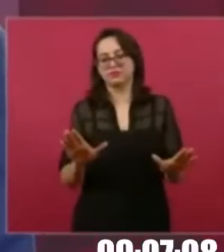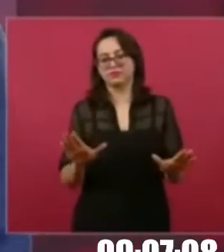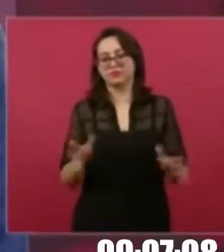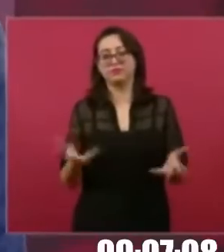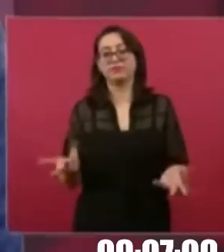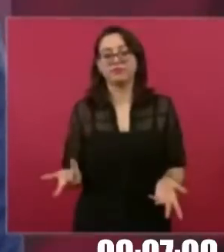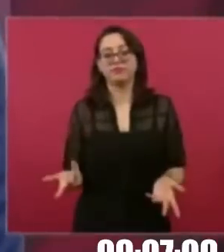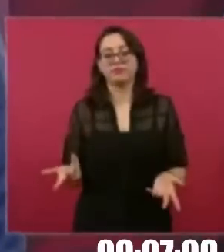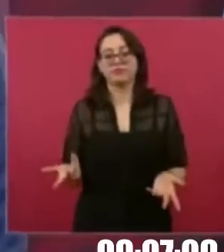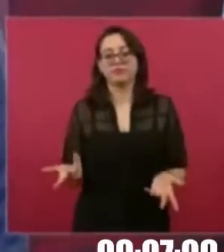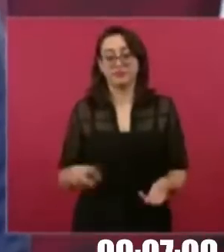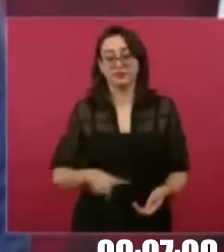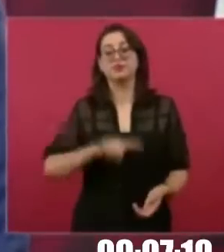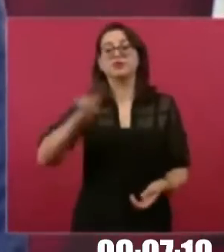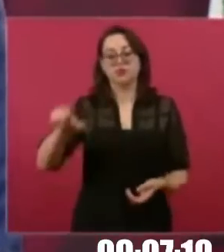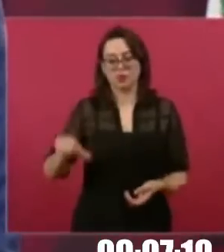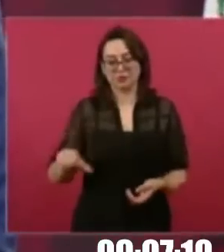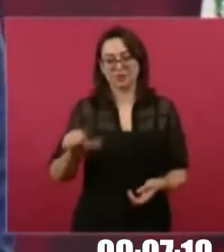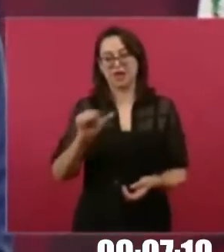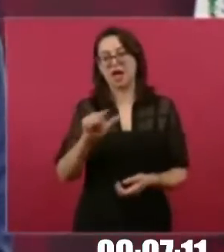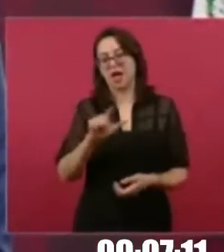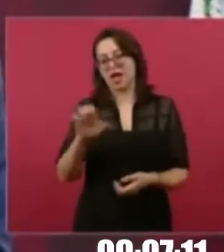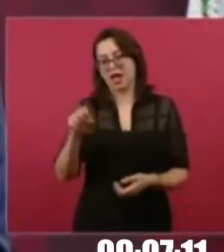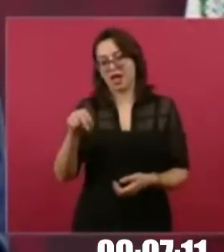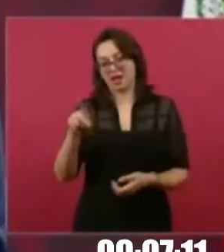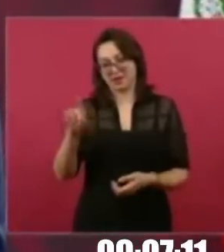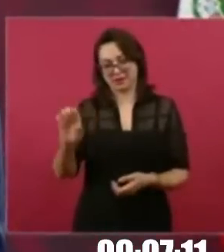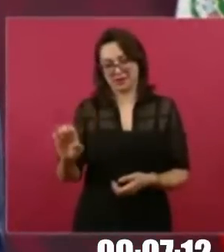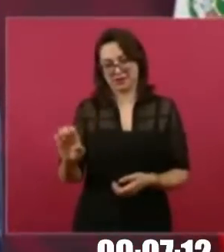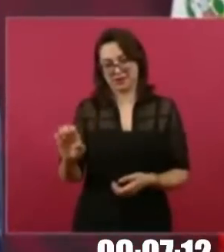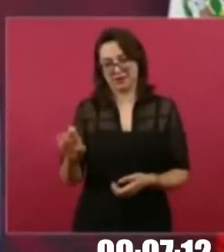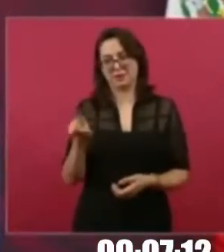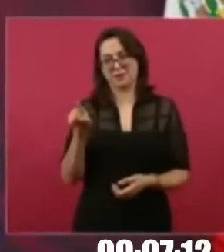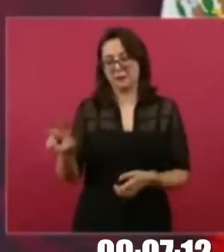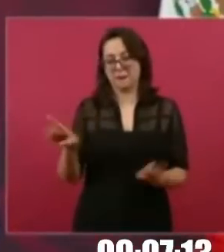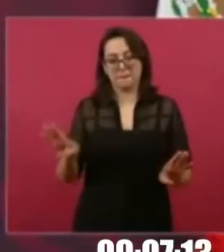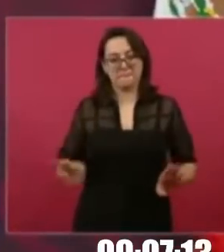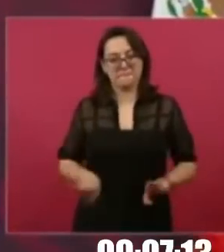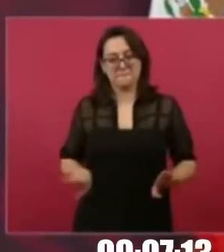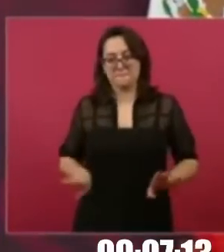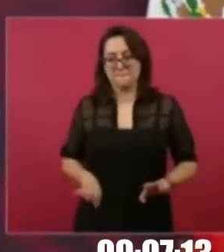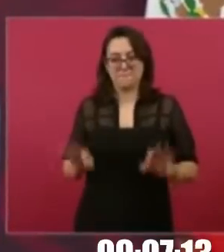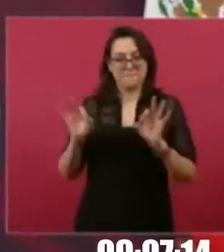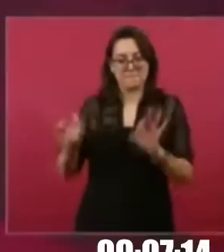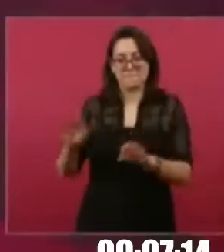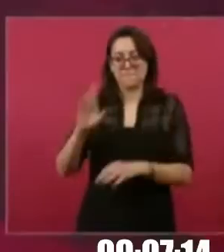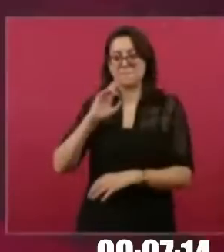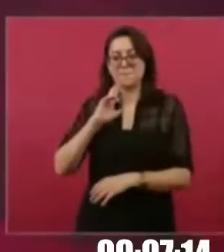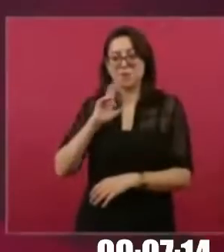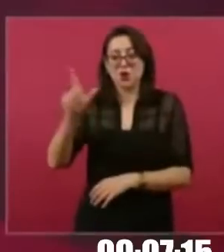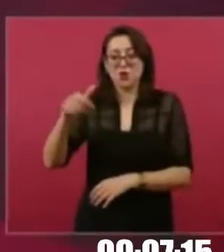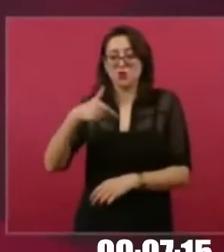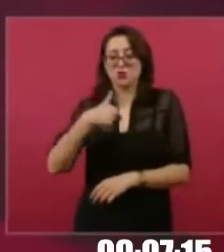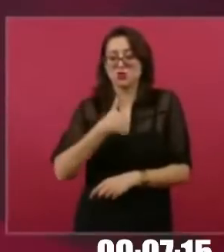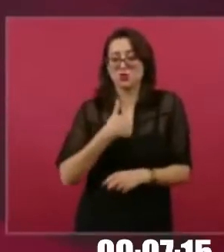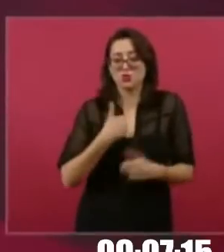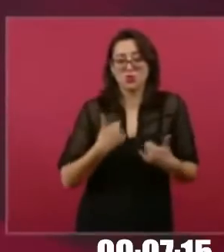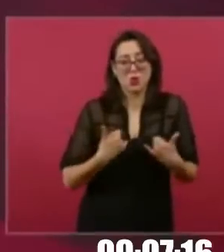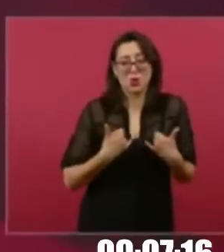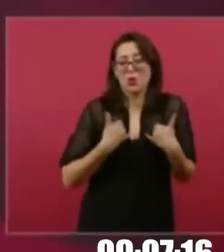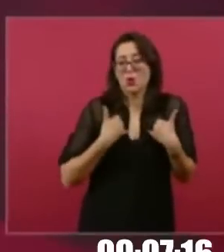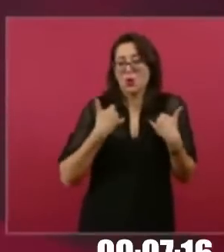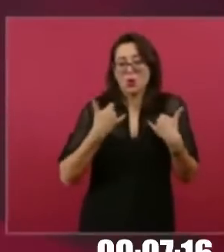pero el presente Allende lo mejor yo estaba entrando a la facultad de ciencias